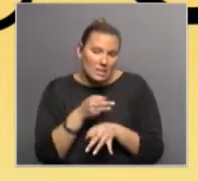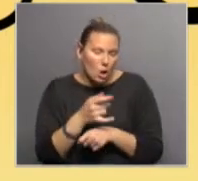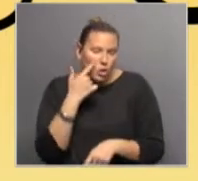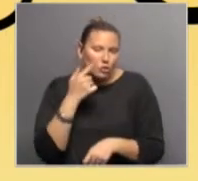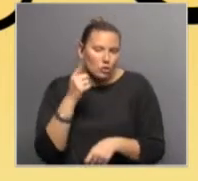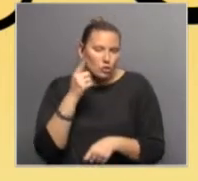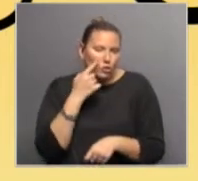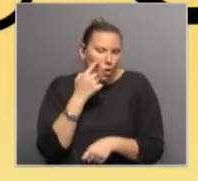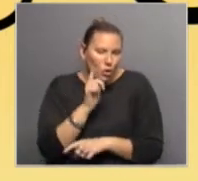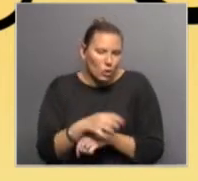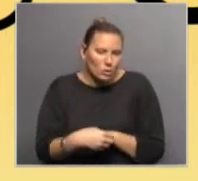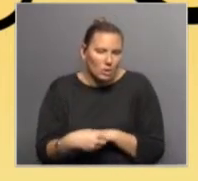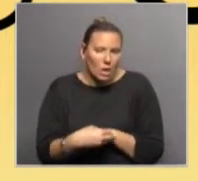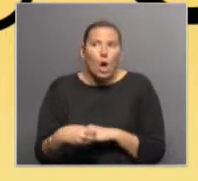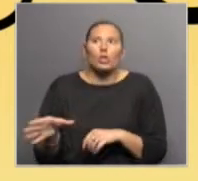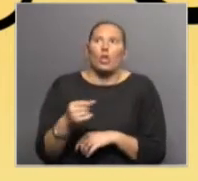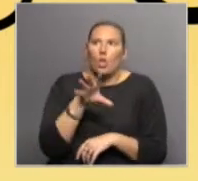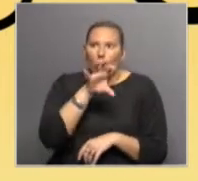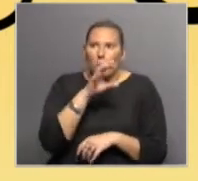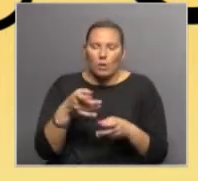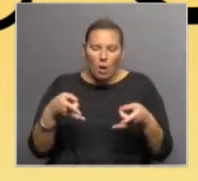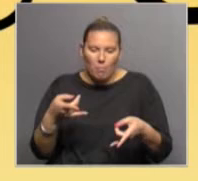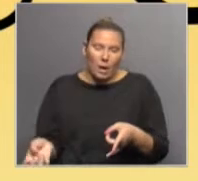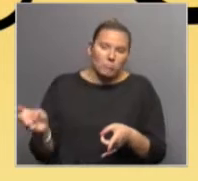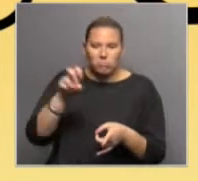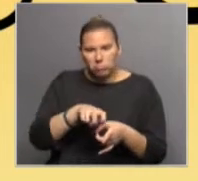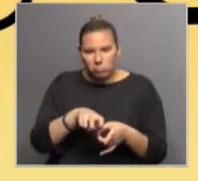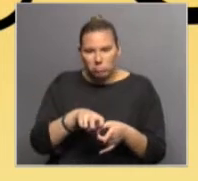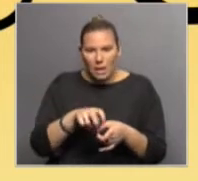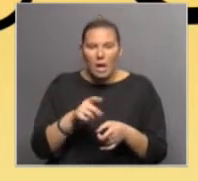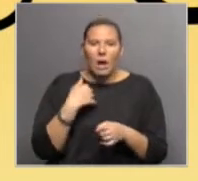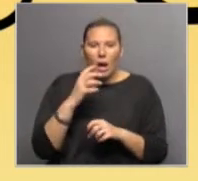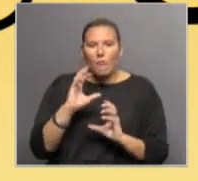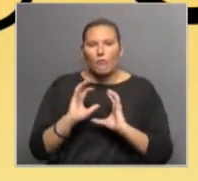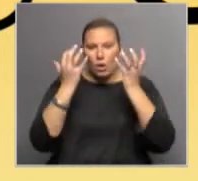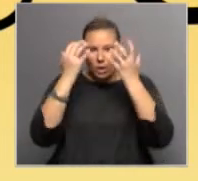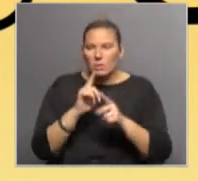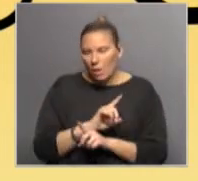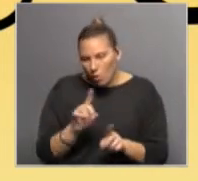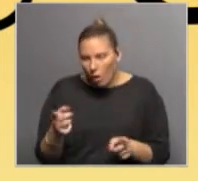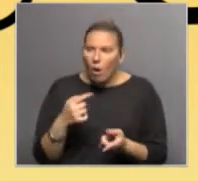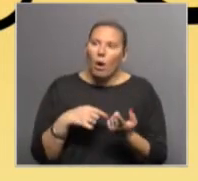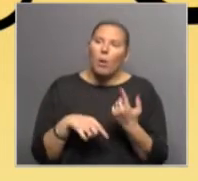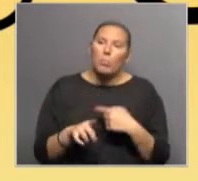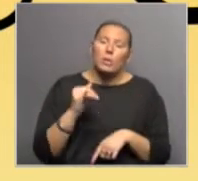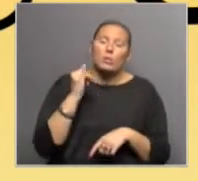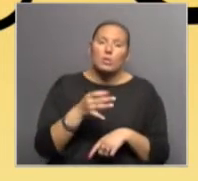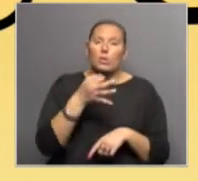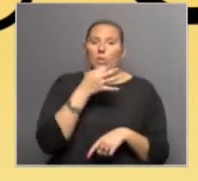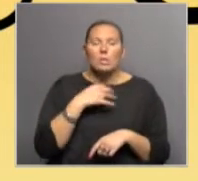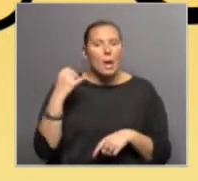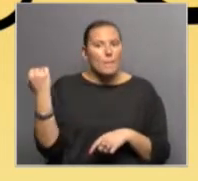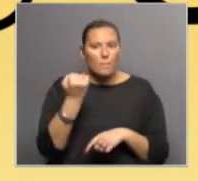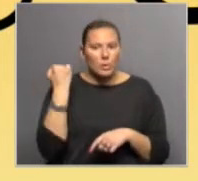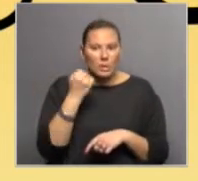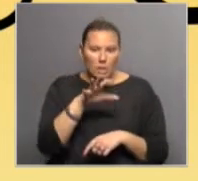conocen. Obviamente no quiere decir que todos los perros que se suben a la cama o que se suben al sillón vayan a generar conductas agresivas, pero nos decía que sí es